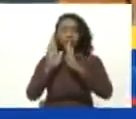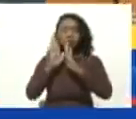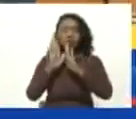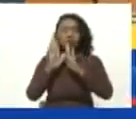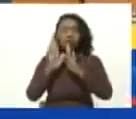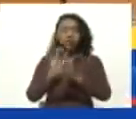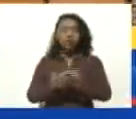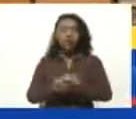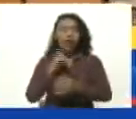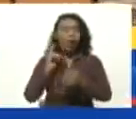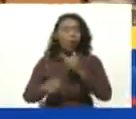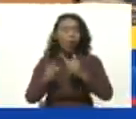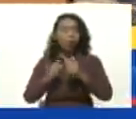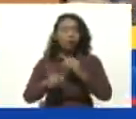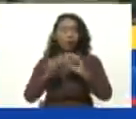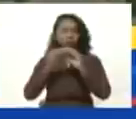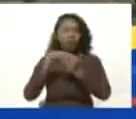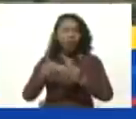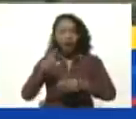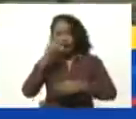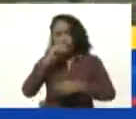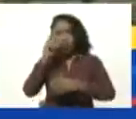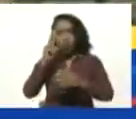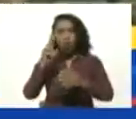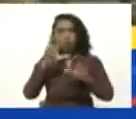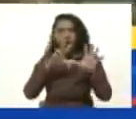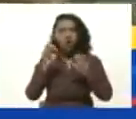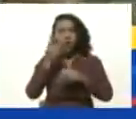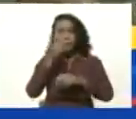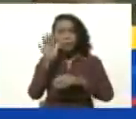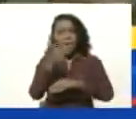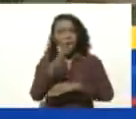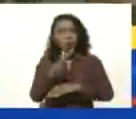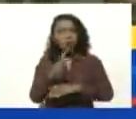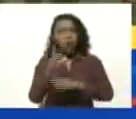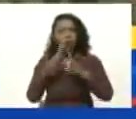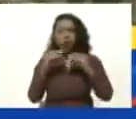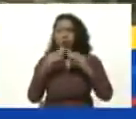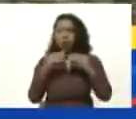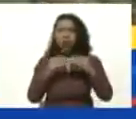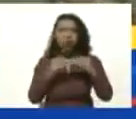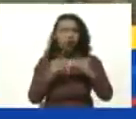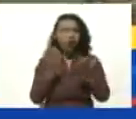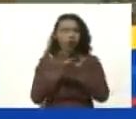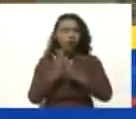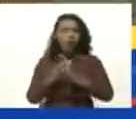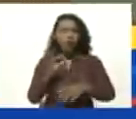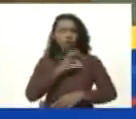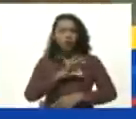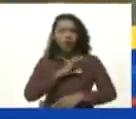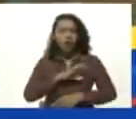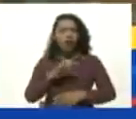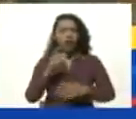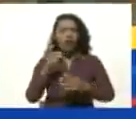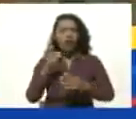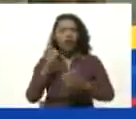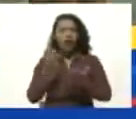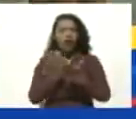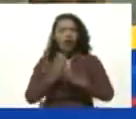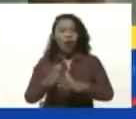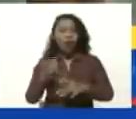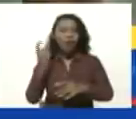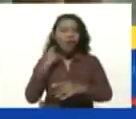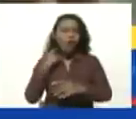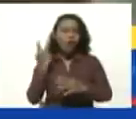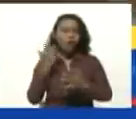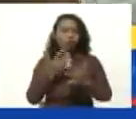últimas construcciones, ya de los años 80, Fases. Todo, todo, la Escuela de Sociología, la Escuela de Antropología. Ahí iba yo a reunirme con